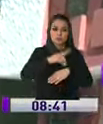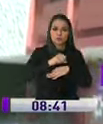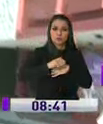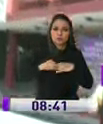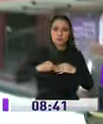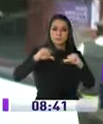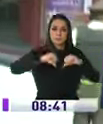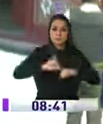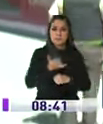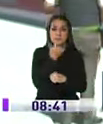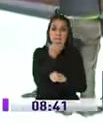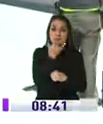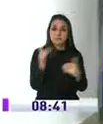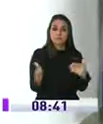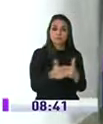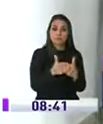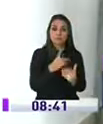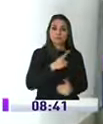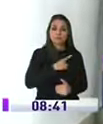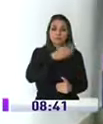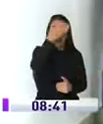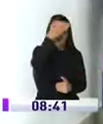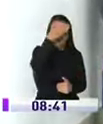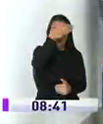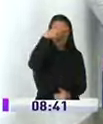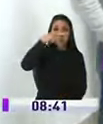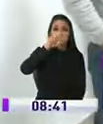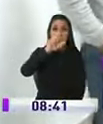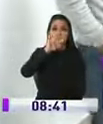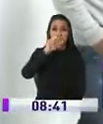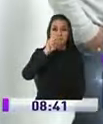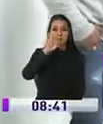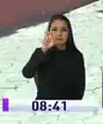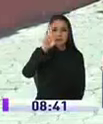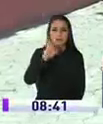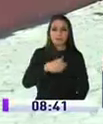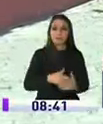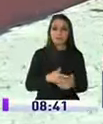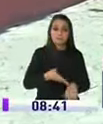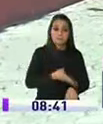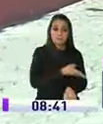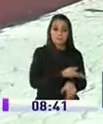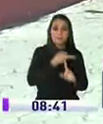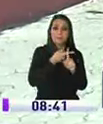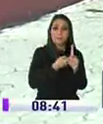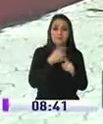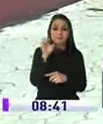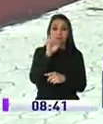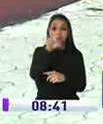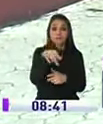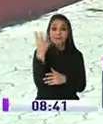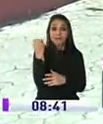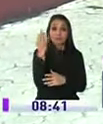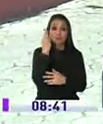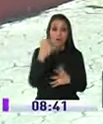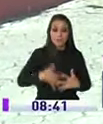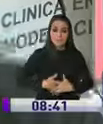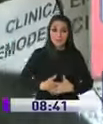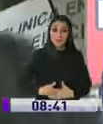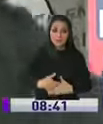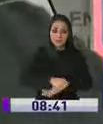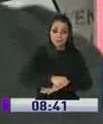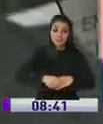se sigue en contra del propietario de la clínica La Primavera, luego que en enero de 2014 una mujer falleciera tras practicarle